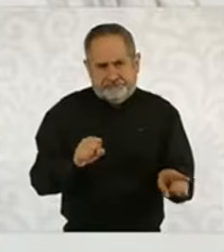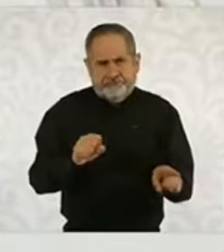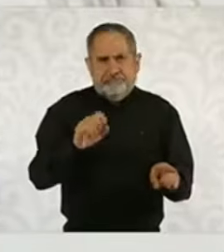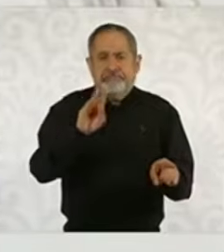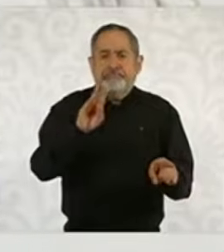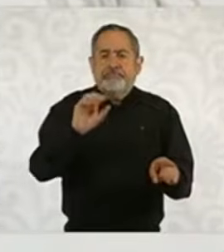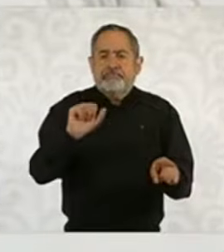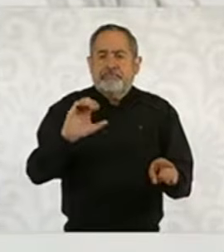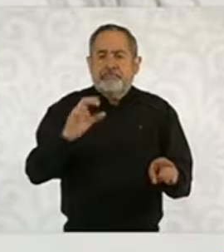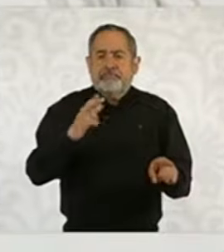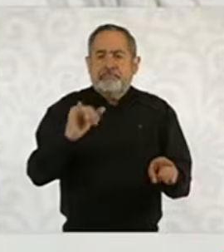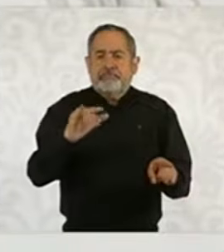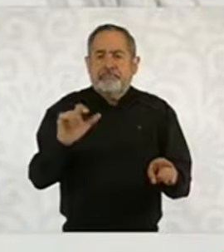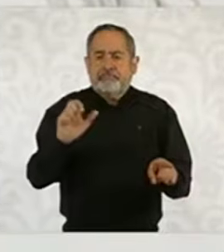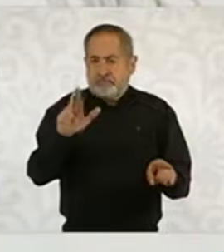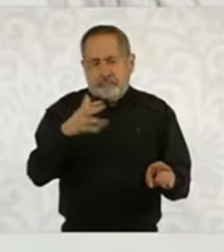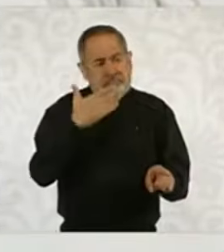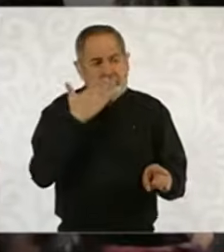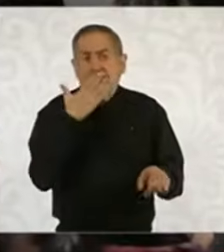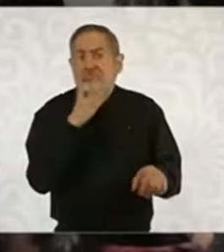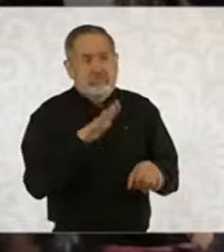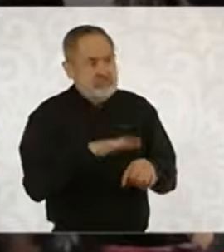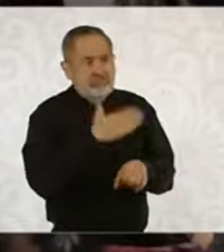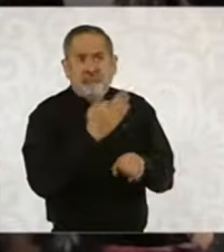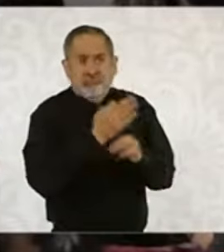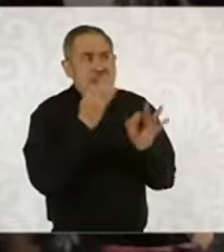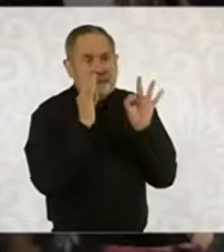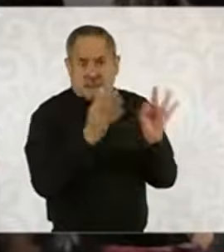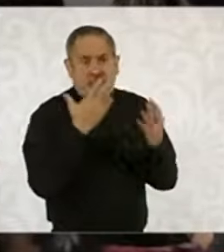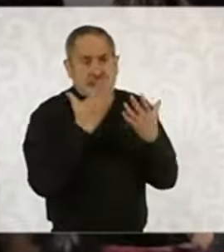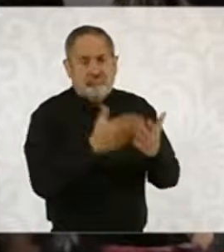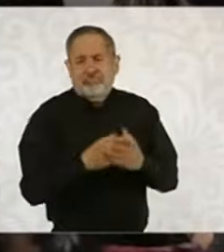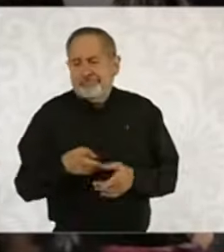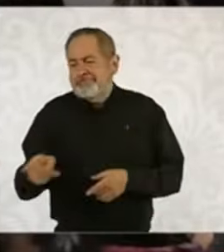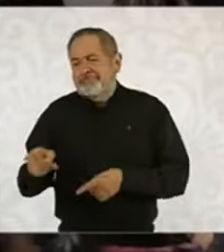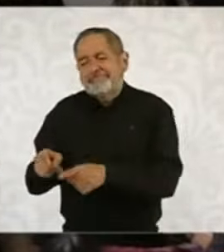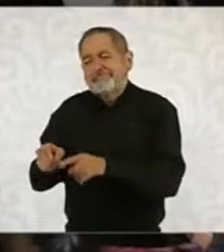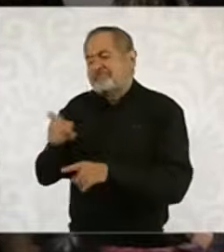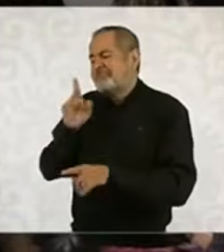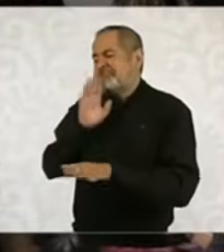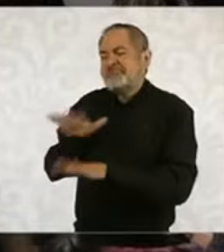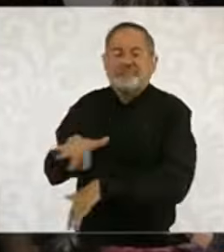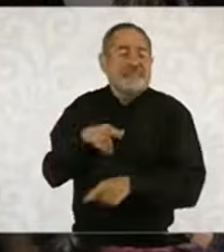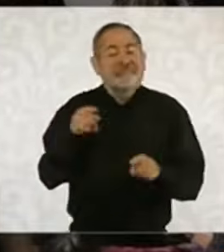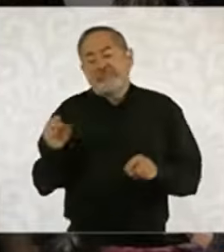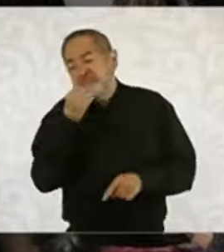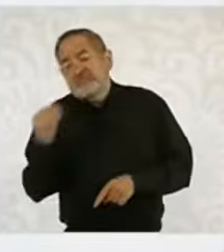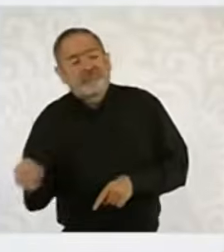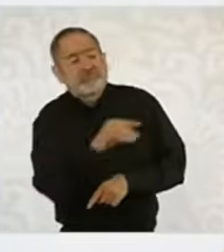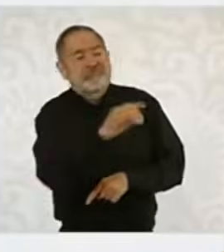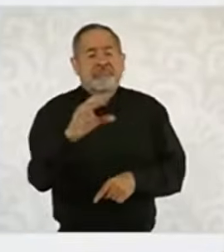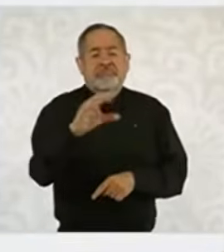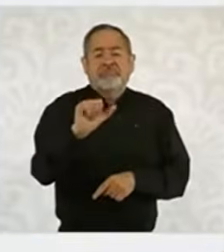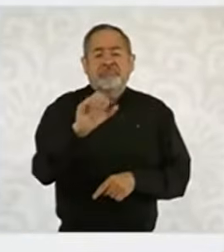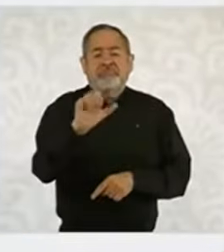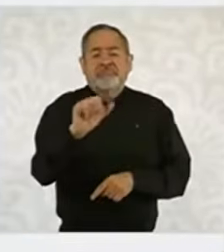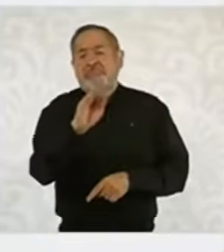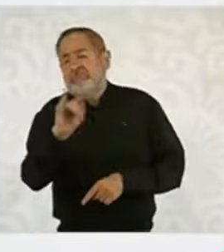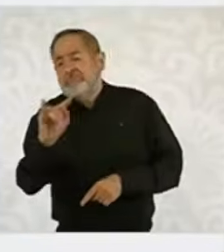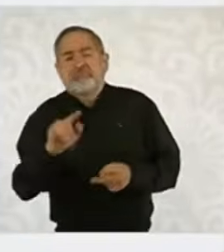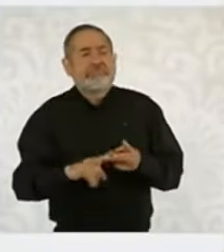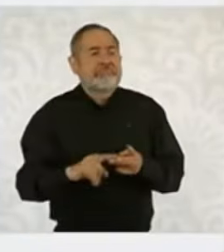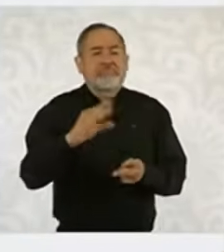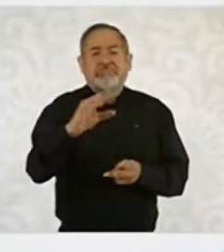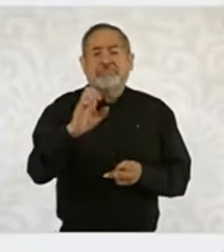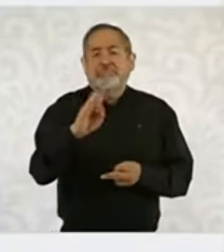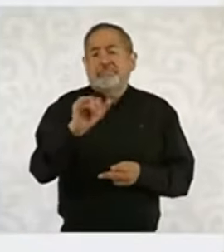el que tiene menos aciertos va a ir a un CECATIS o a un CEBETIS o a un colegio de bachilleres porque